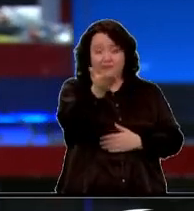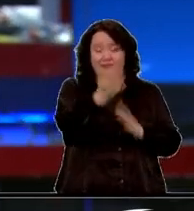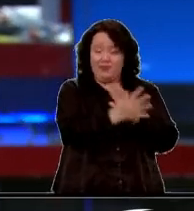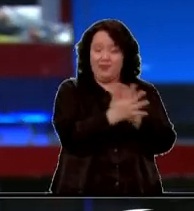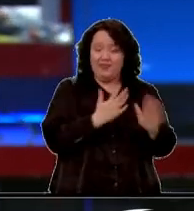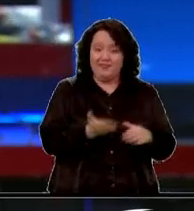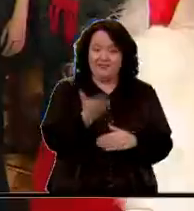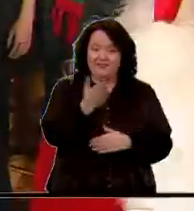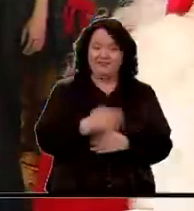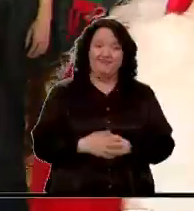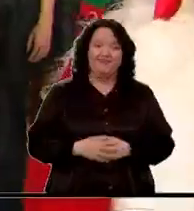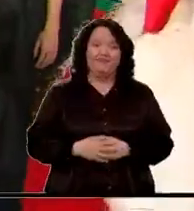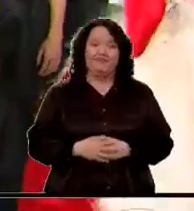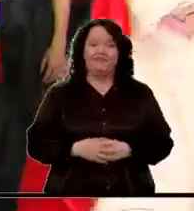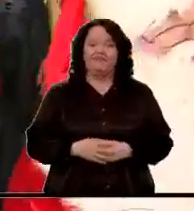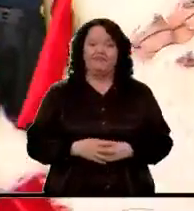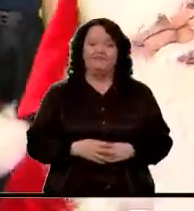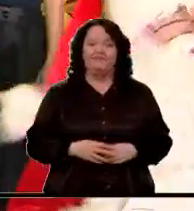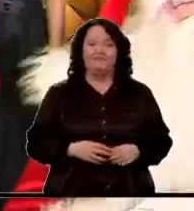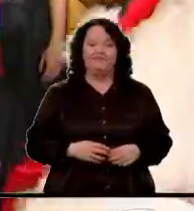escuchamos.